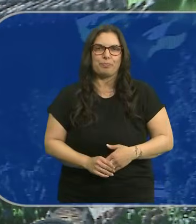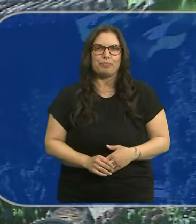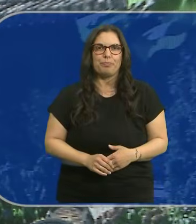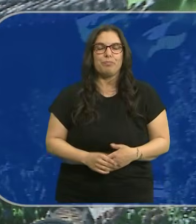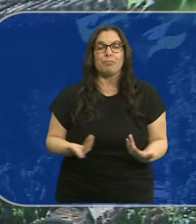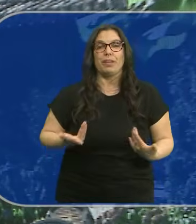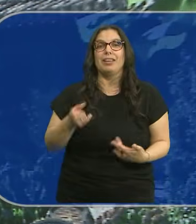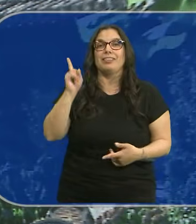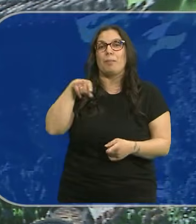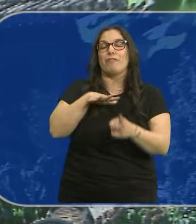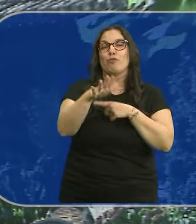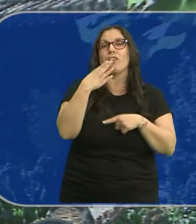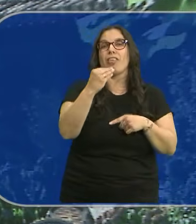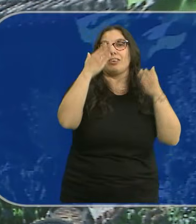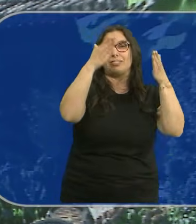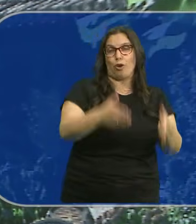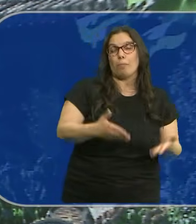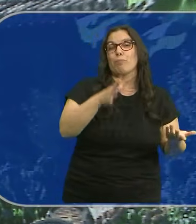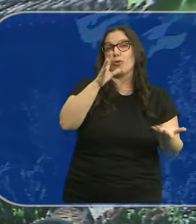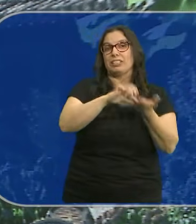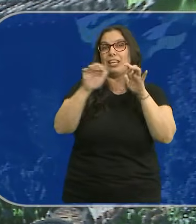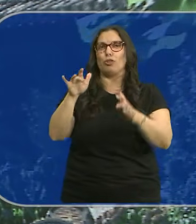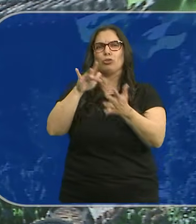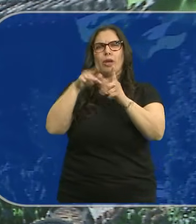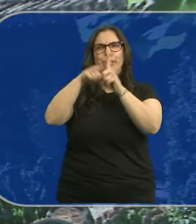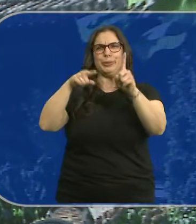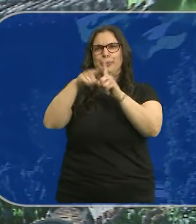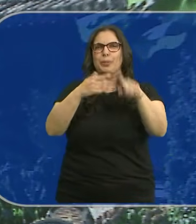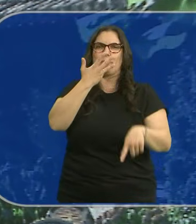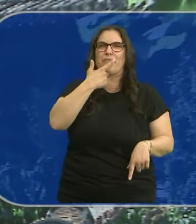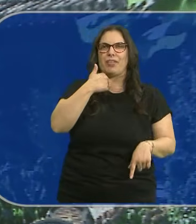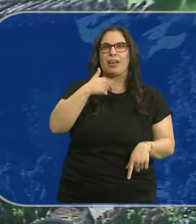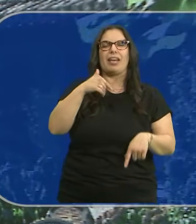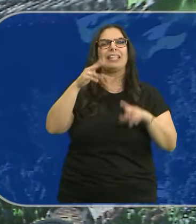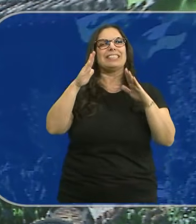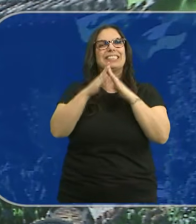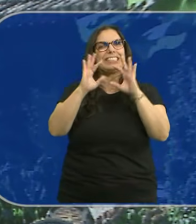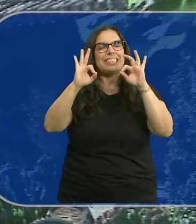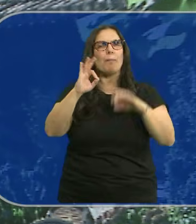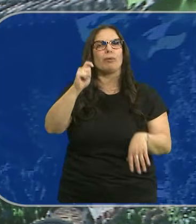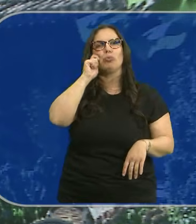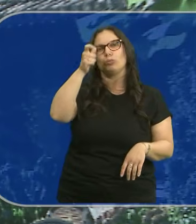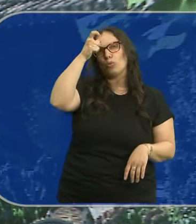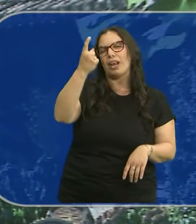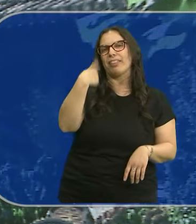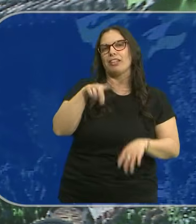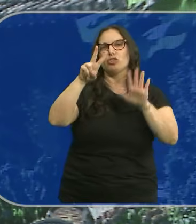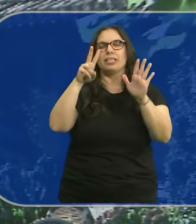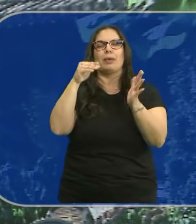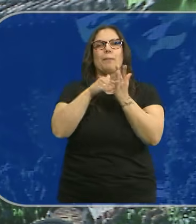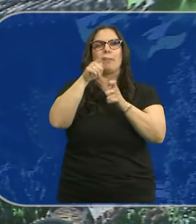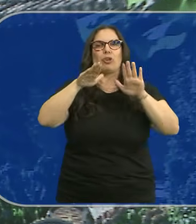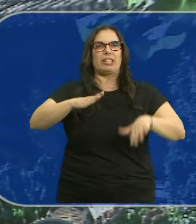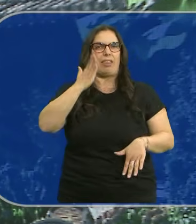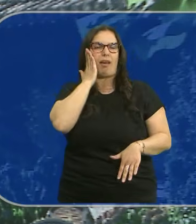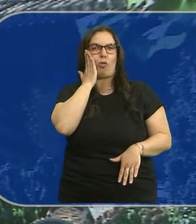Parte de culpa habrán tenido las edades del hombre, sin duda. Castilla y León ha sido el destino preferido en alojamientos de turismo rural, con más de 107.000